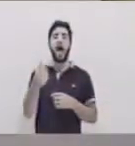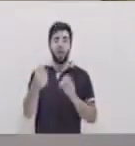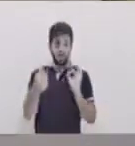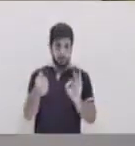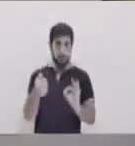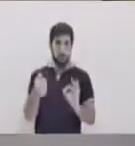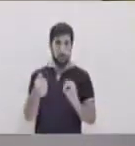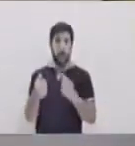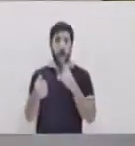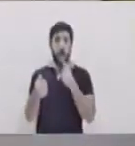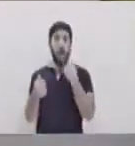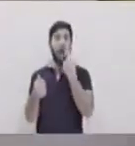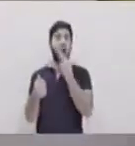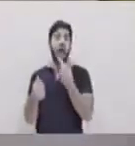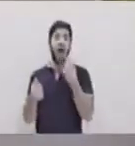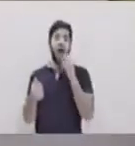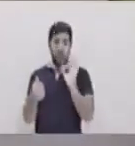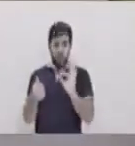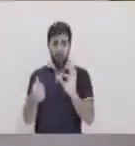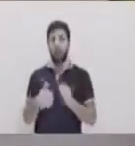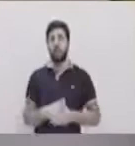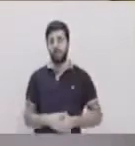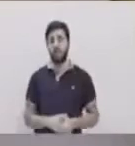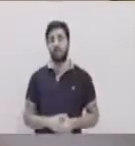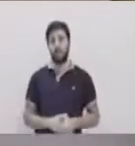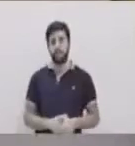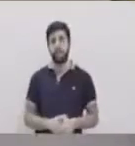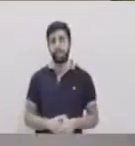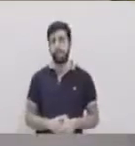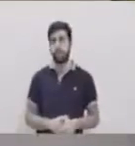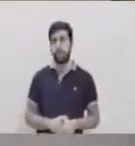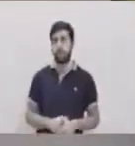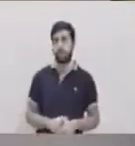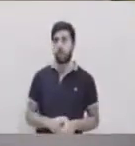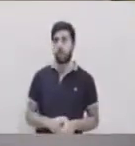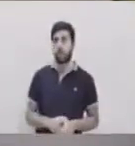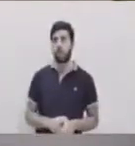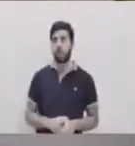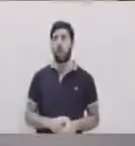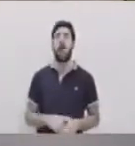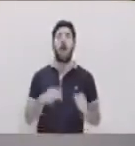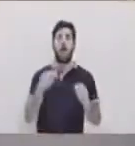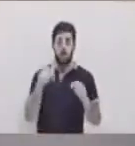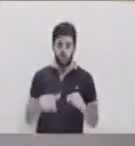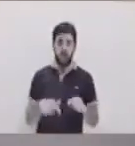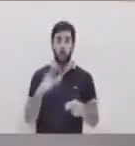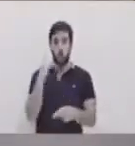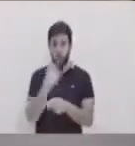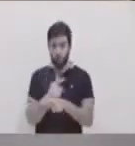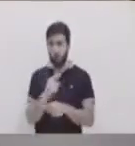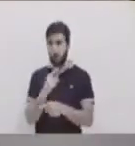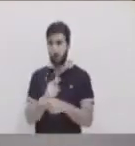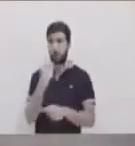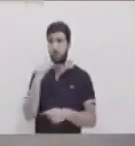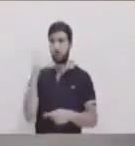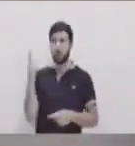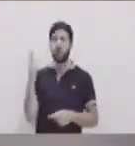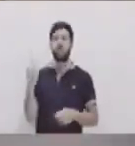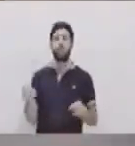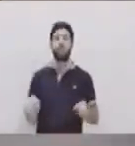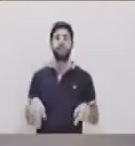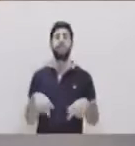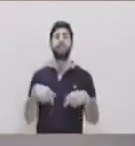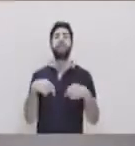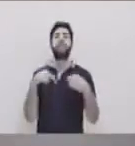A. ¿Sí? Bien. Entonces vamos. Con la colocación correcta redonda sonaría de esta manera.